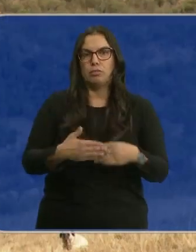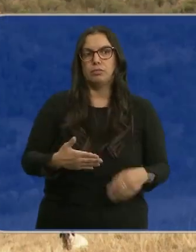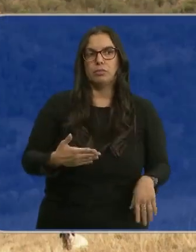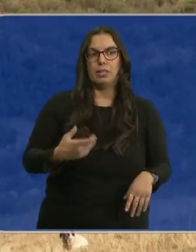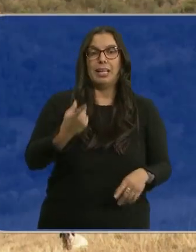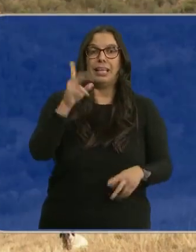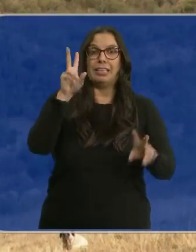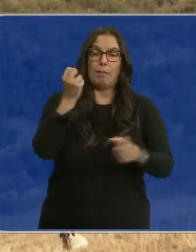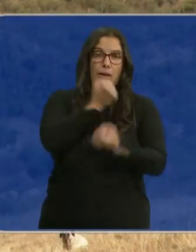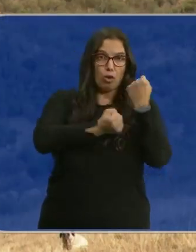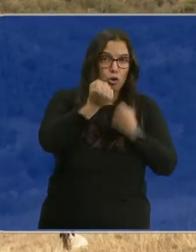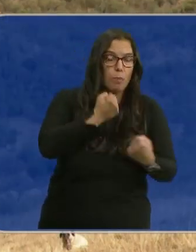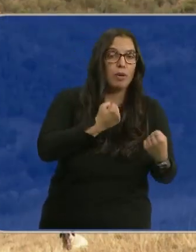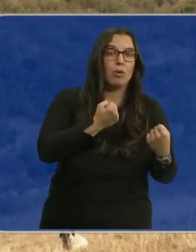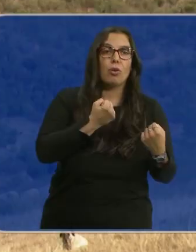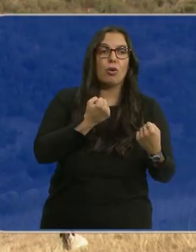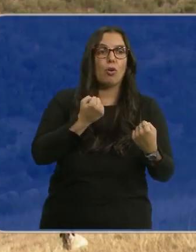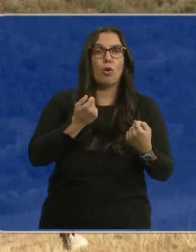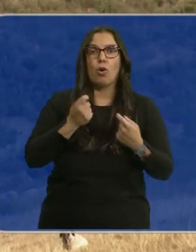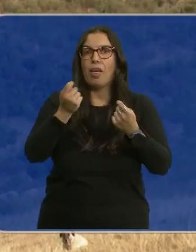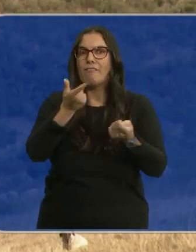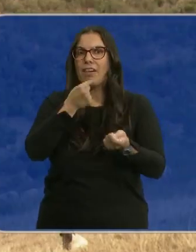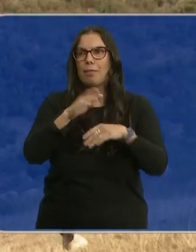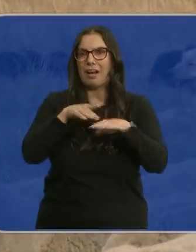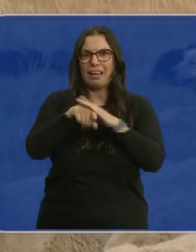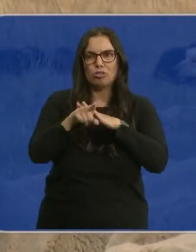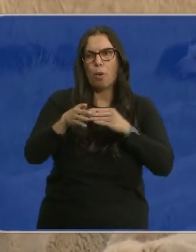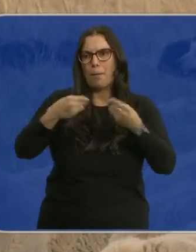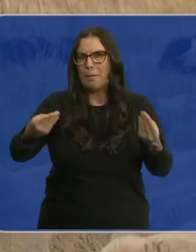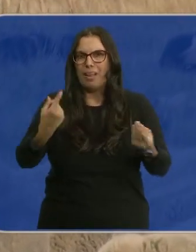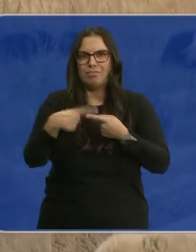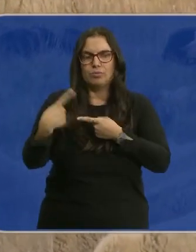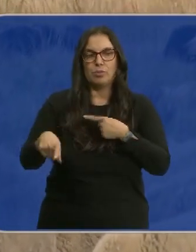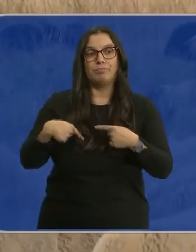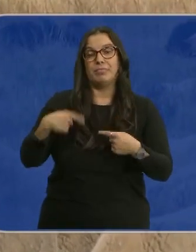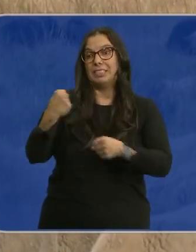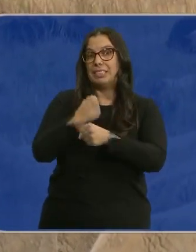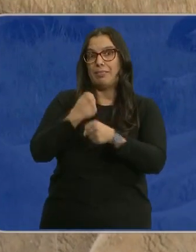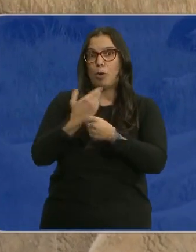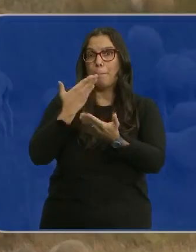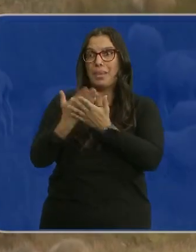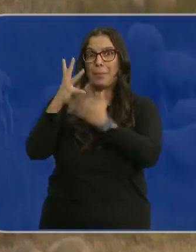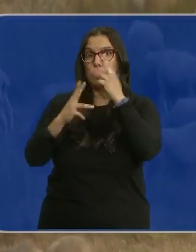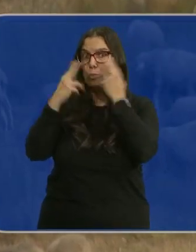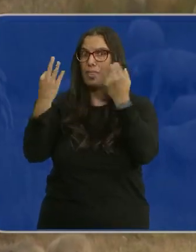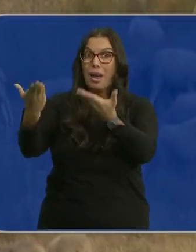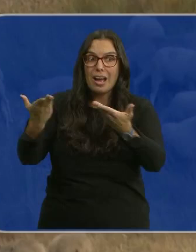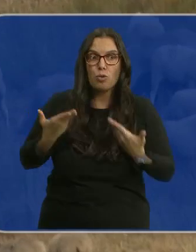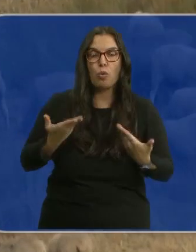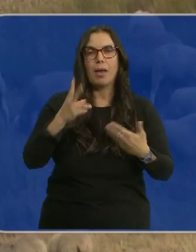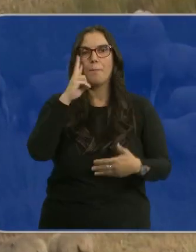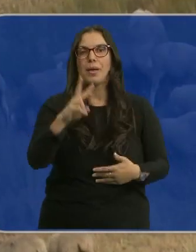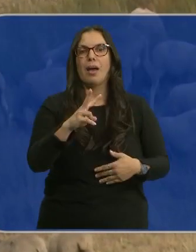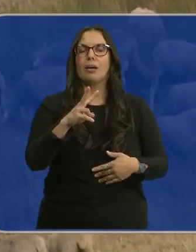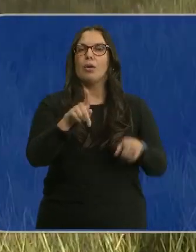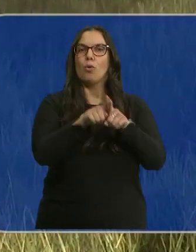en económico como facilidades de papeleo. Un oficio que pide ayuda de las administraciones y que se le vea como